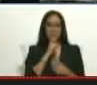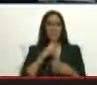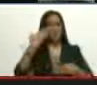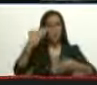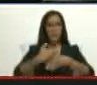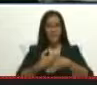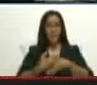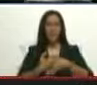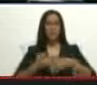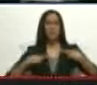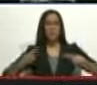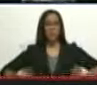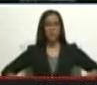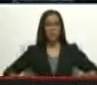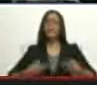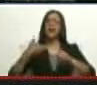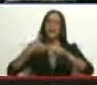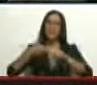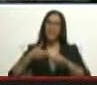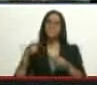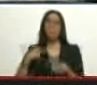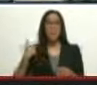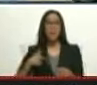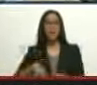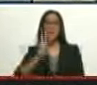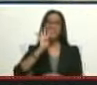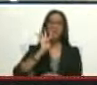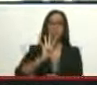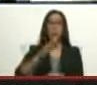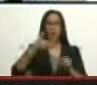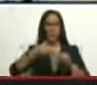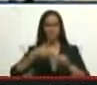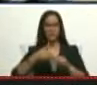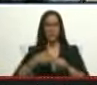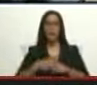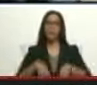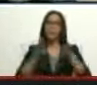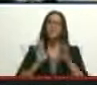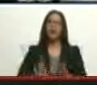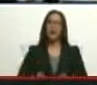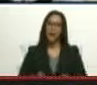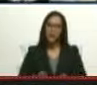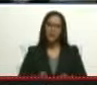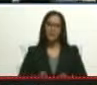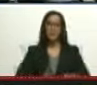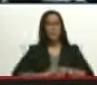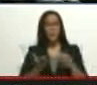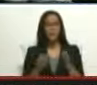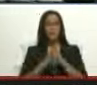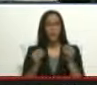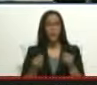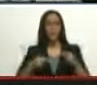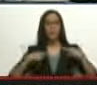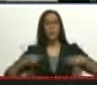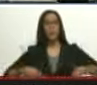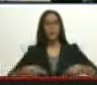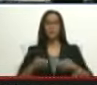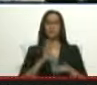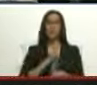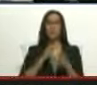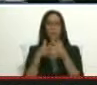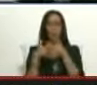los repuestos para la refinería y teníamos las cuatro refinerías paradas porque todos los repuestos son gringos